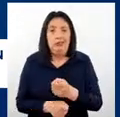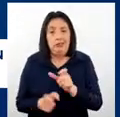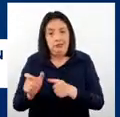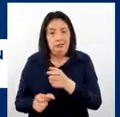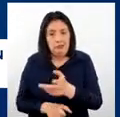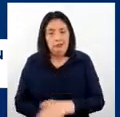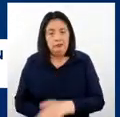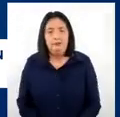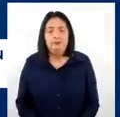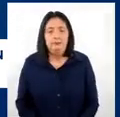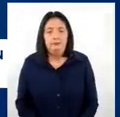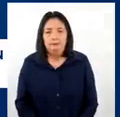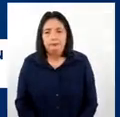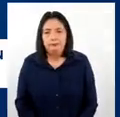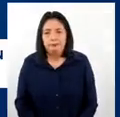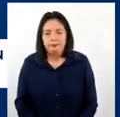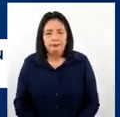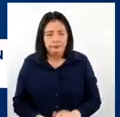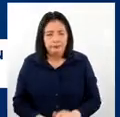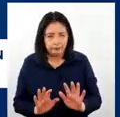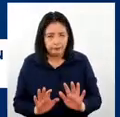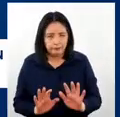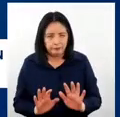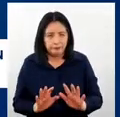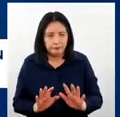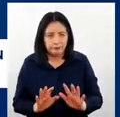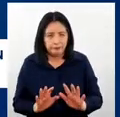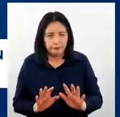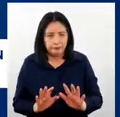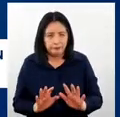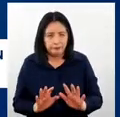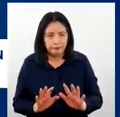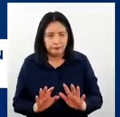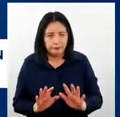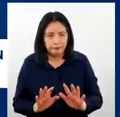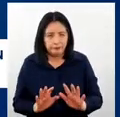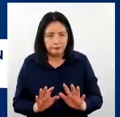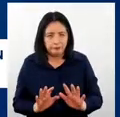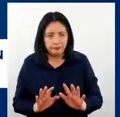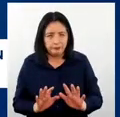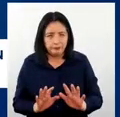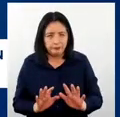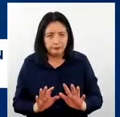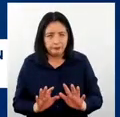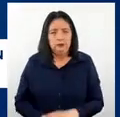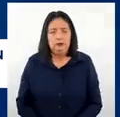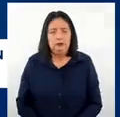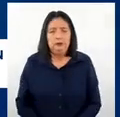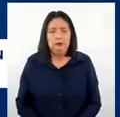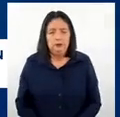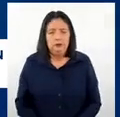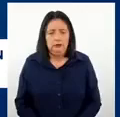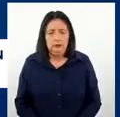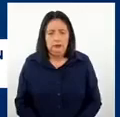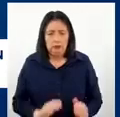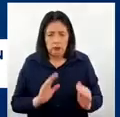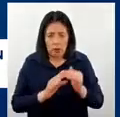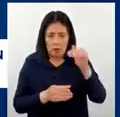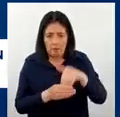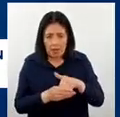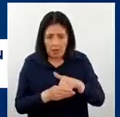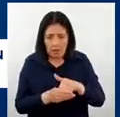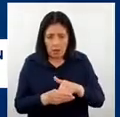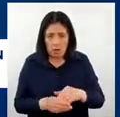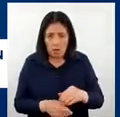Ujú. Permítame, por favor, leer alguna consulta. Consulta, los bancos tampoco